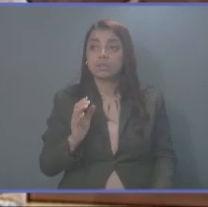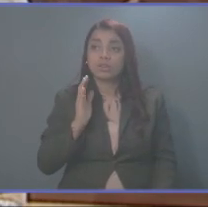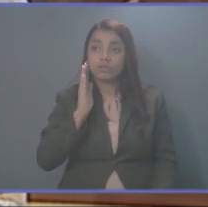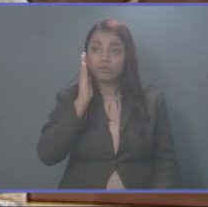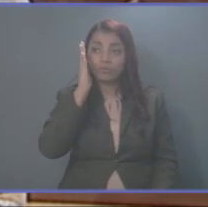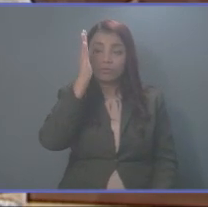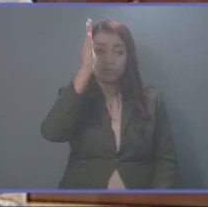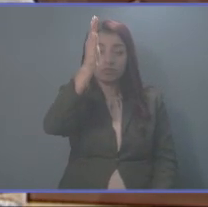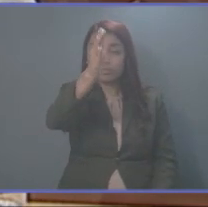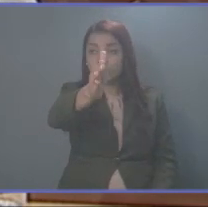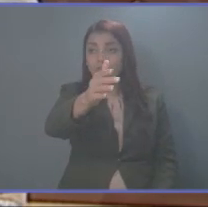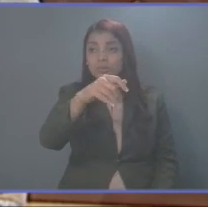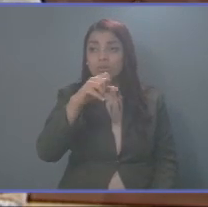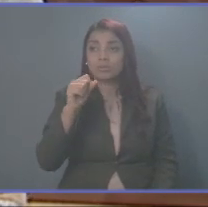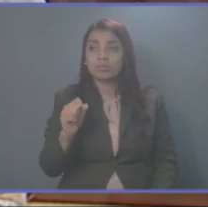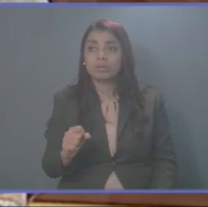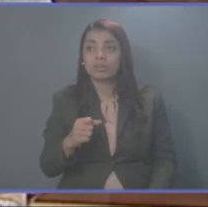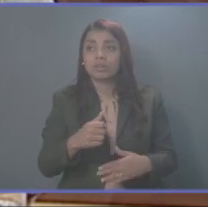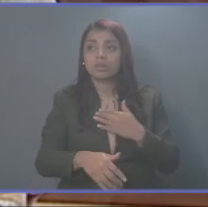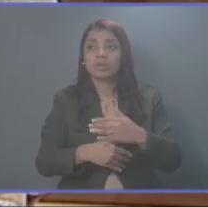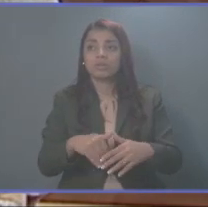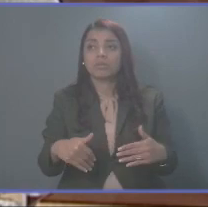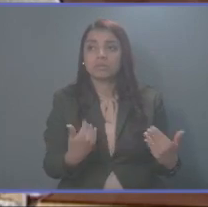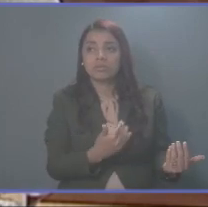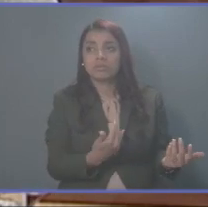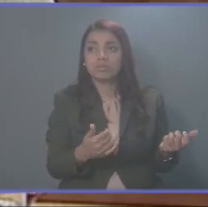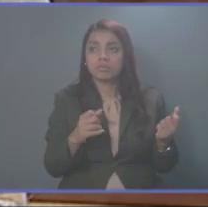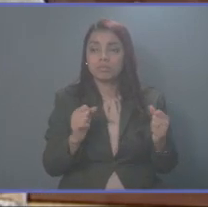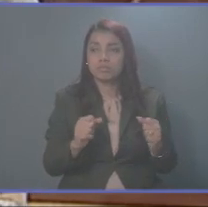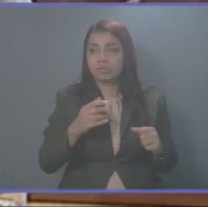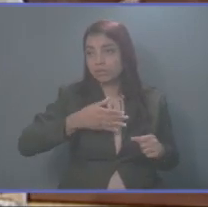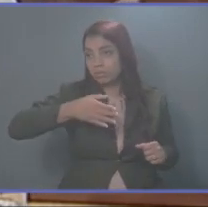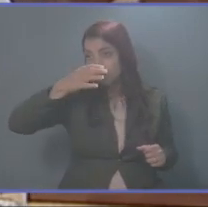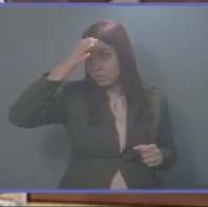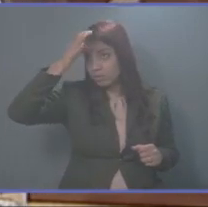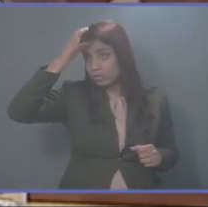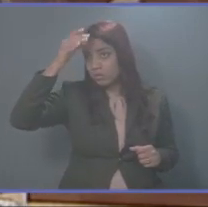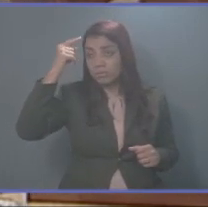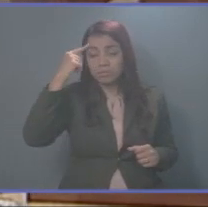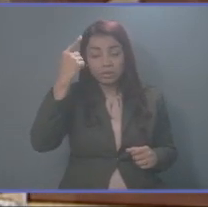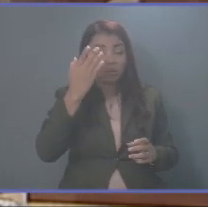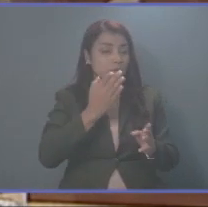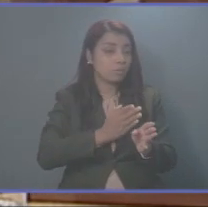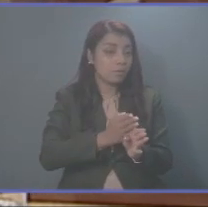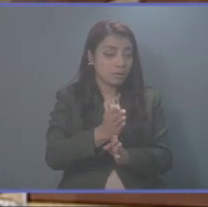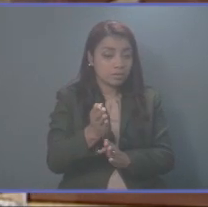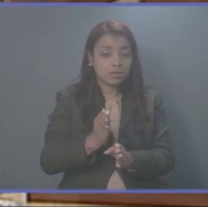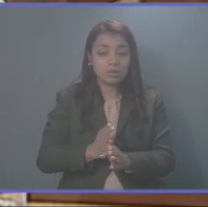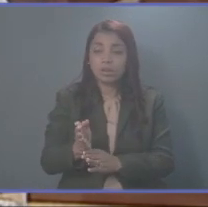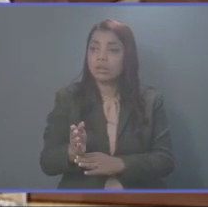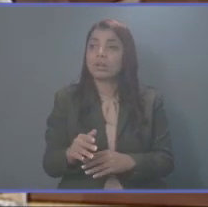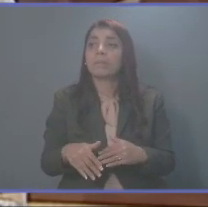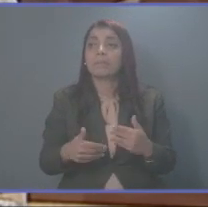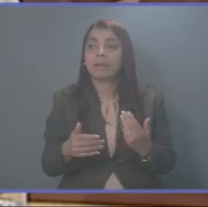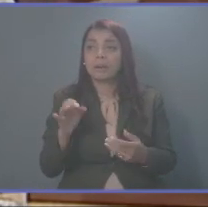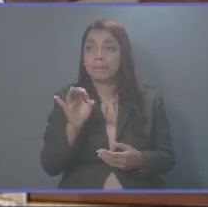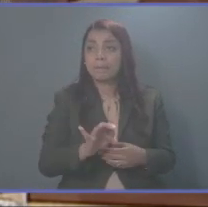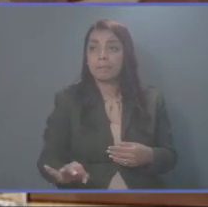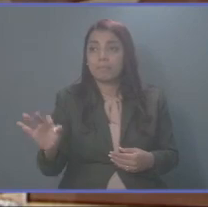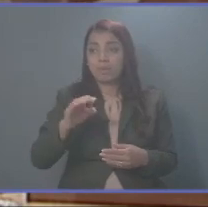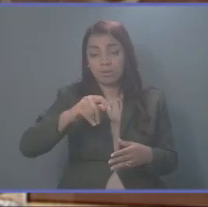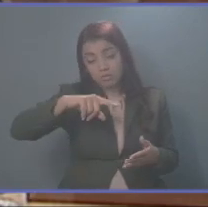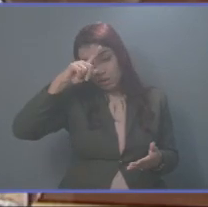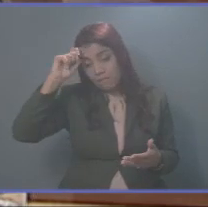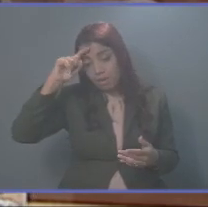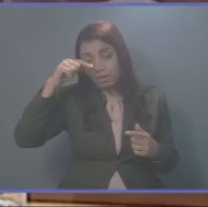cercano continuar adquiriendo destrezas y conocimientos profesionales que les permitan desarrollar una mejor labor en este órgano